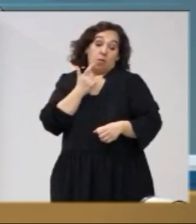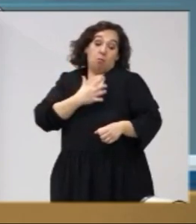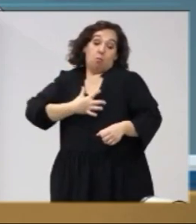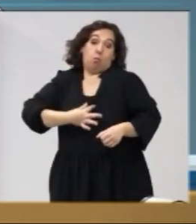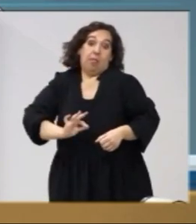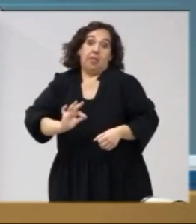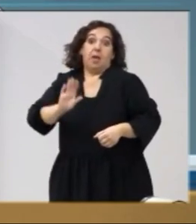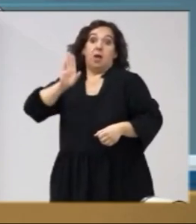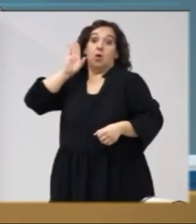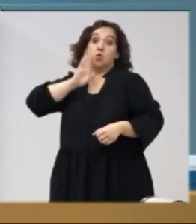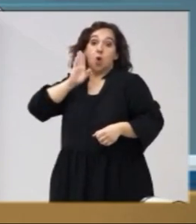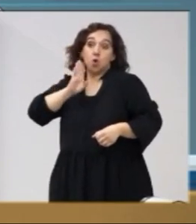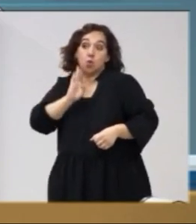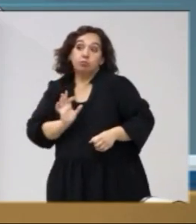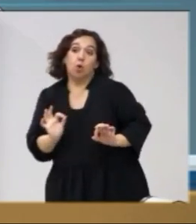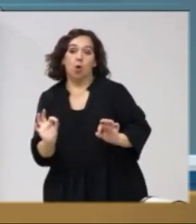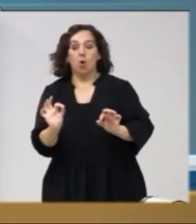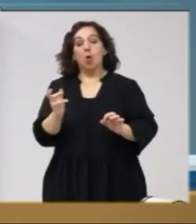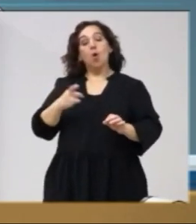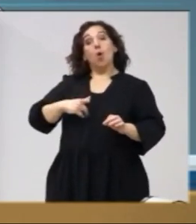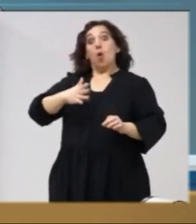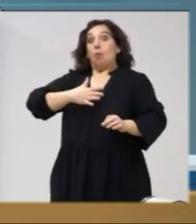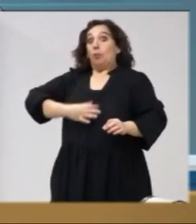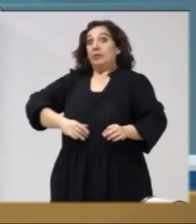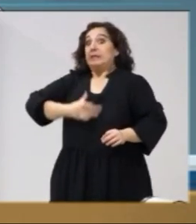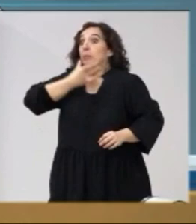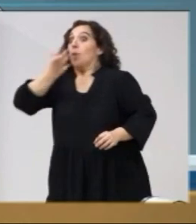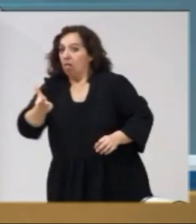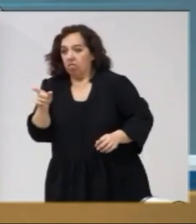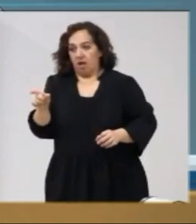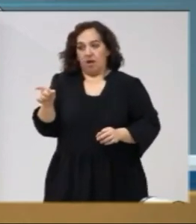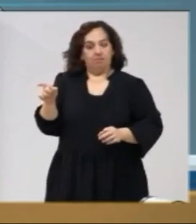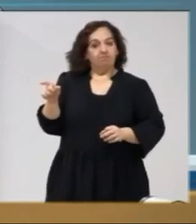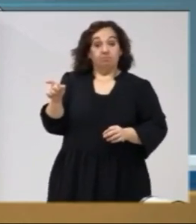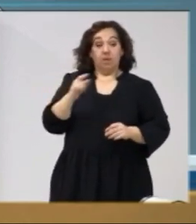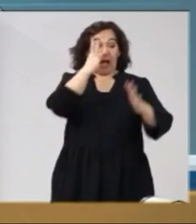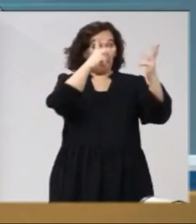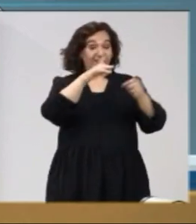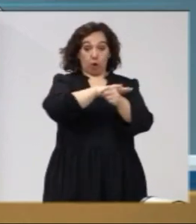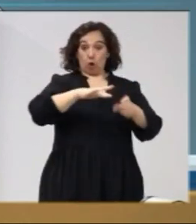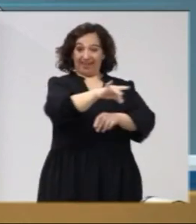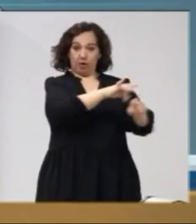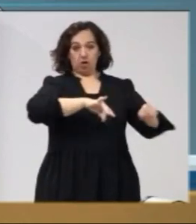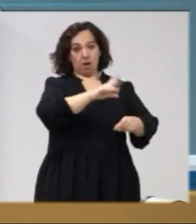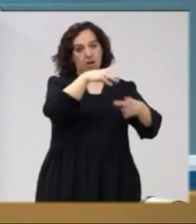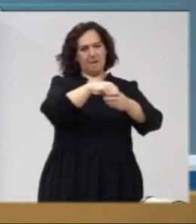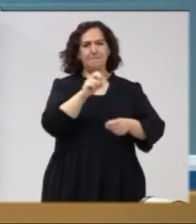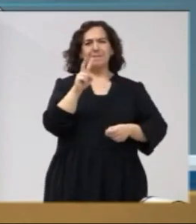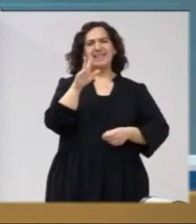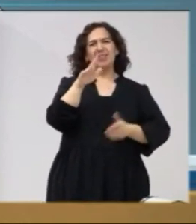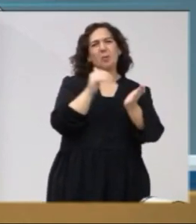corrupto, un presunto sinvergüenza, que en la Administración Regional tenemos